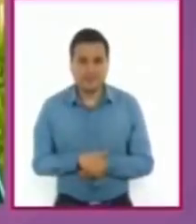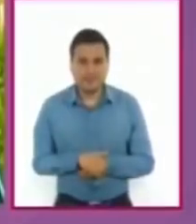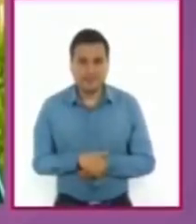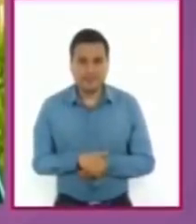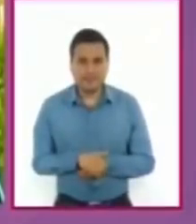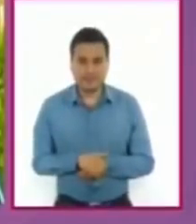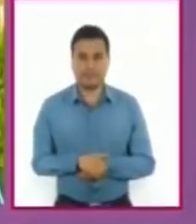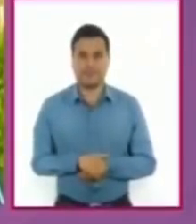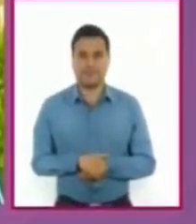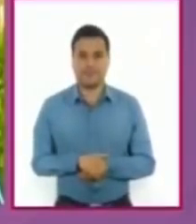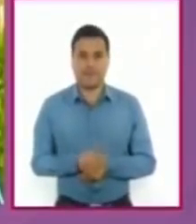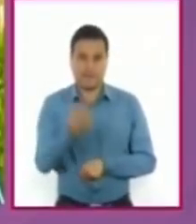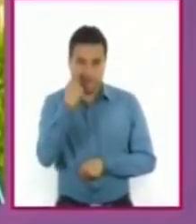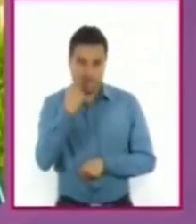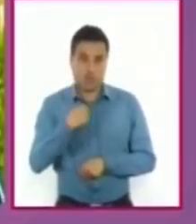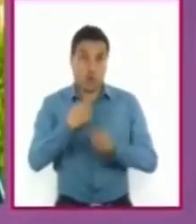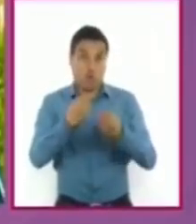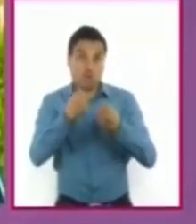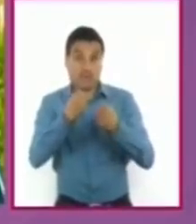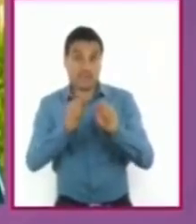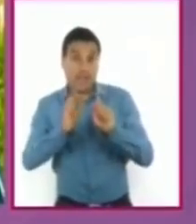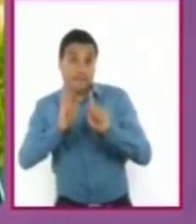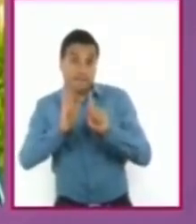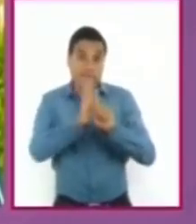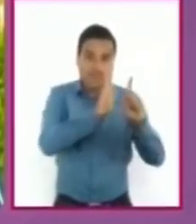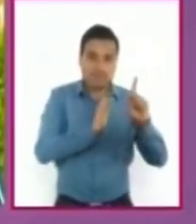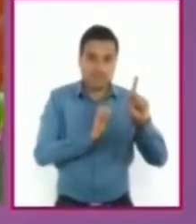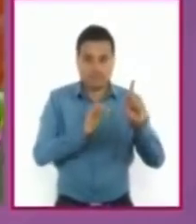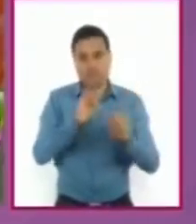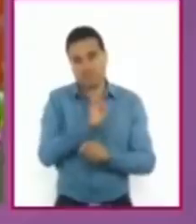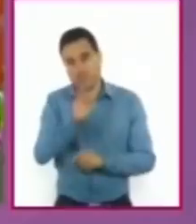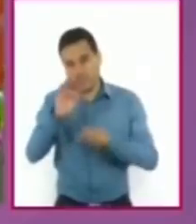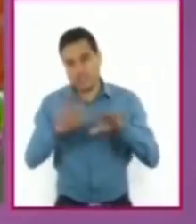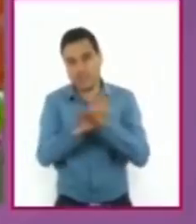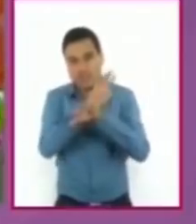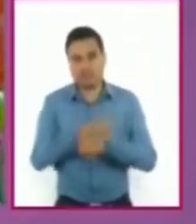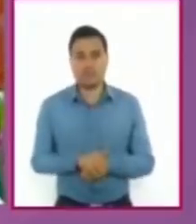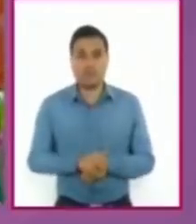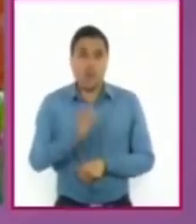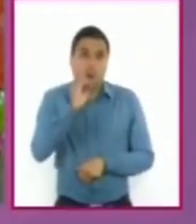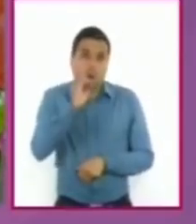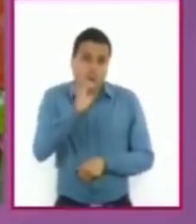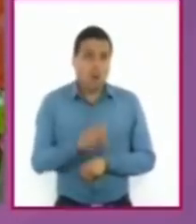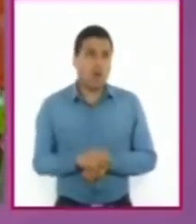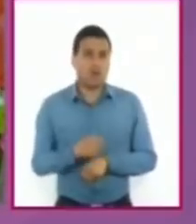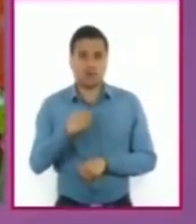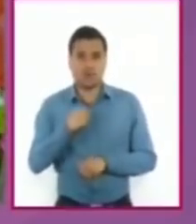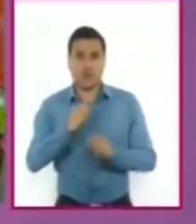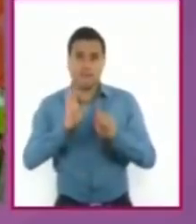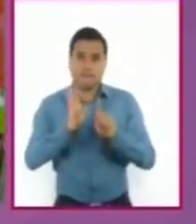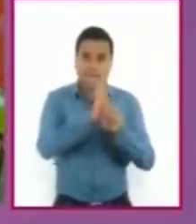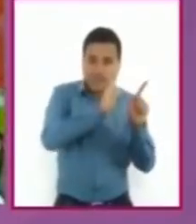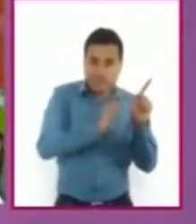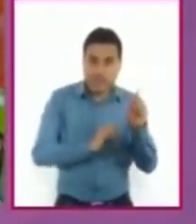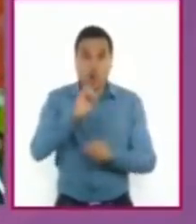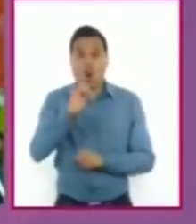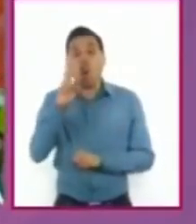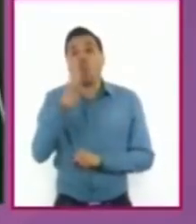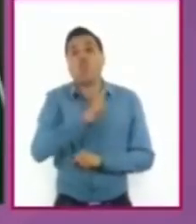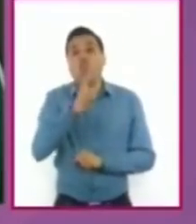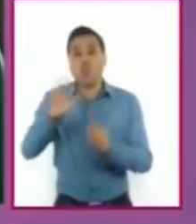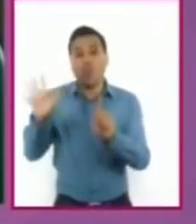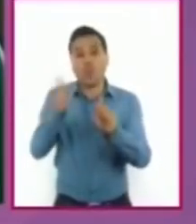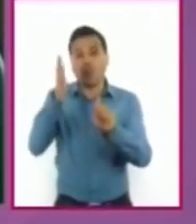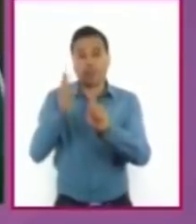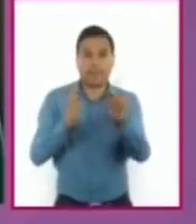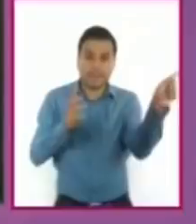La fuerza que le imprimas y la dirección que le des. Puede ser por el impulso que tú le des y también por cómo vaya el viento.